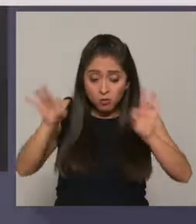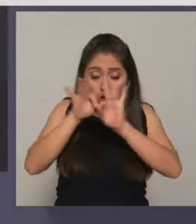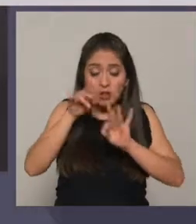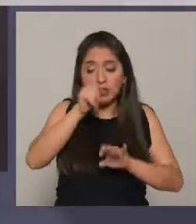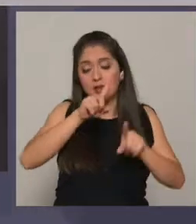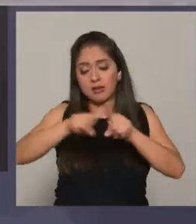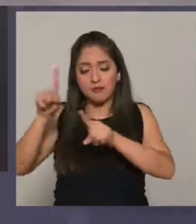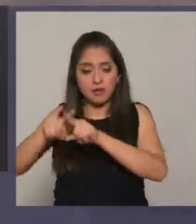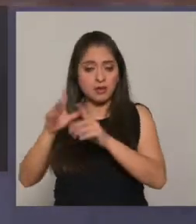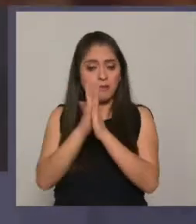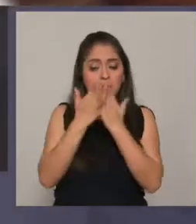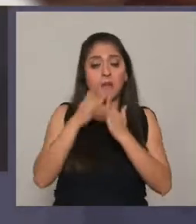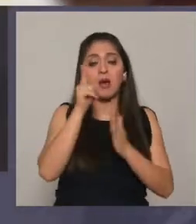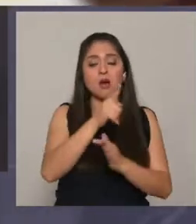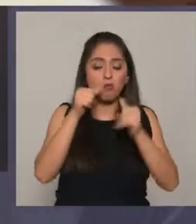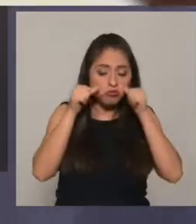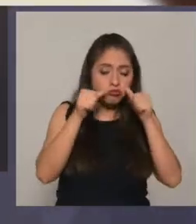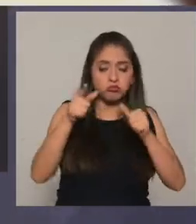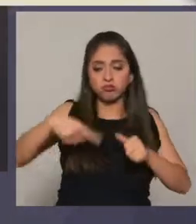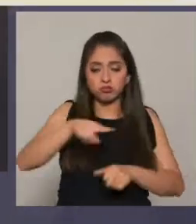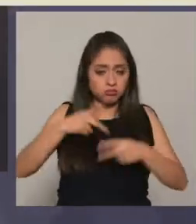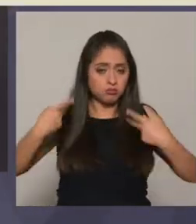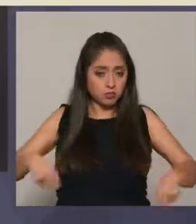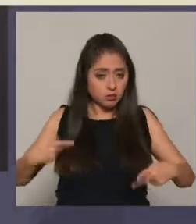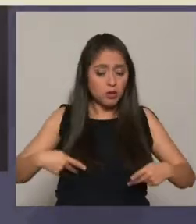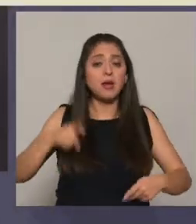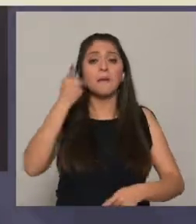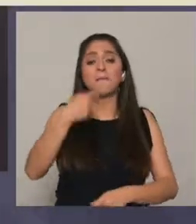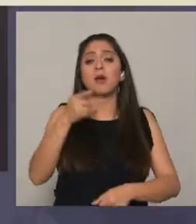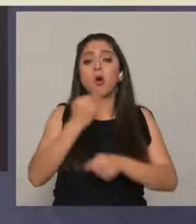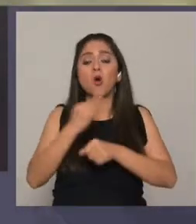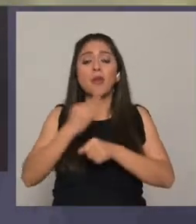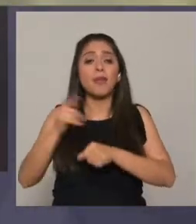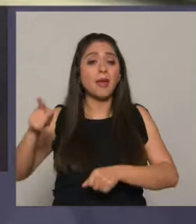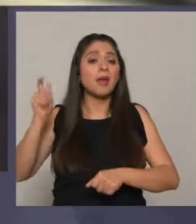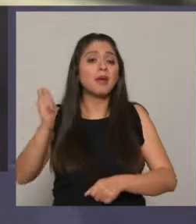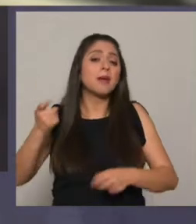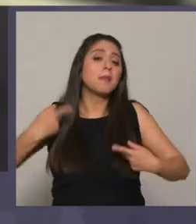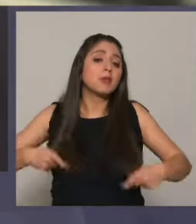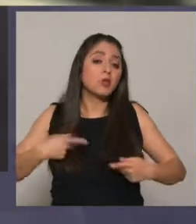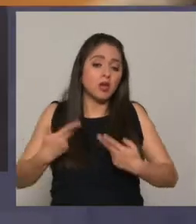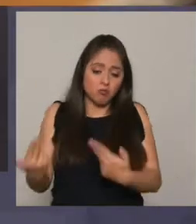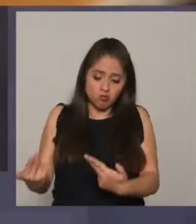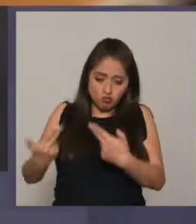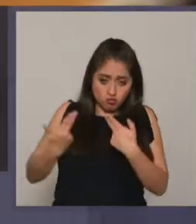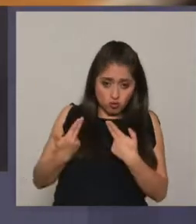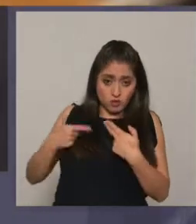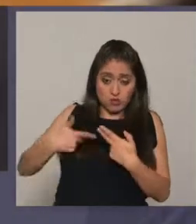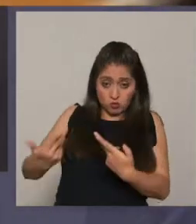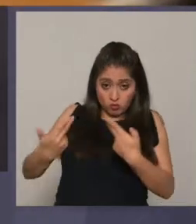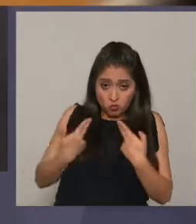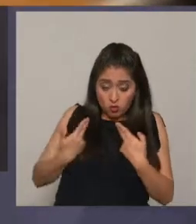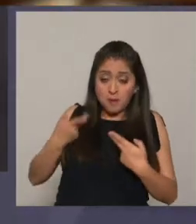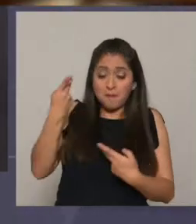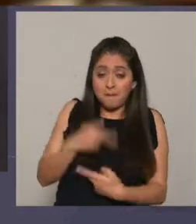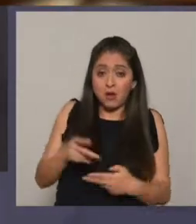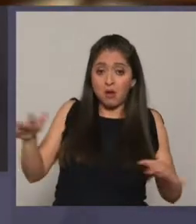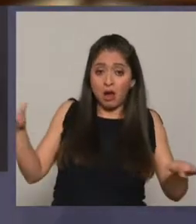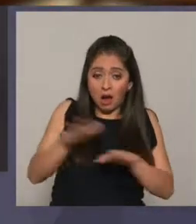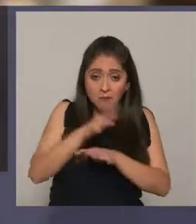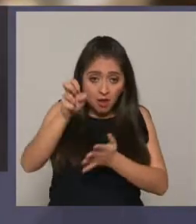documentos por parte de los ciudadanos. Hay ciudadanos que heredan, pero no actualizan la herencia, ¿sí? No terminan la